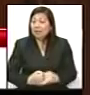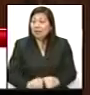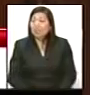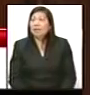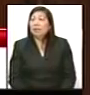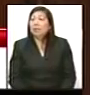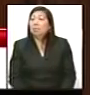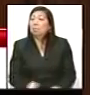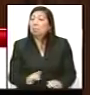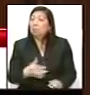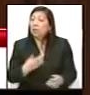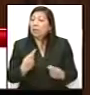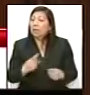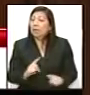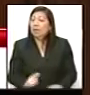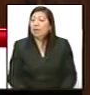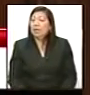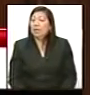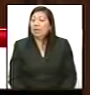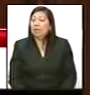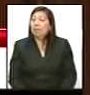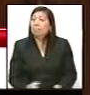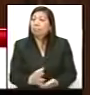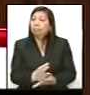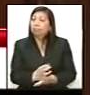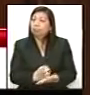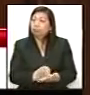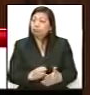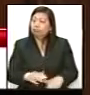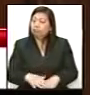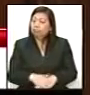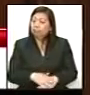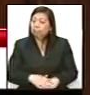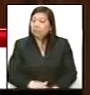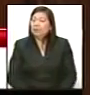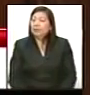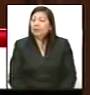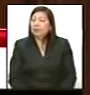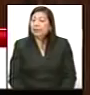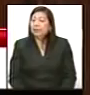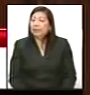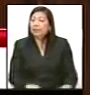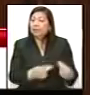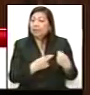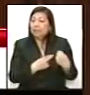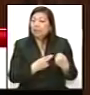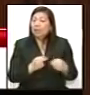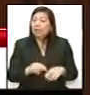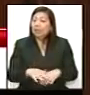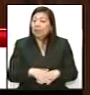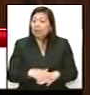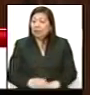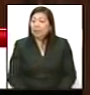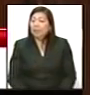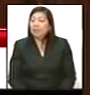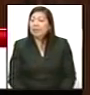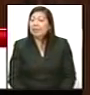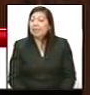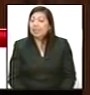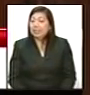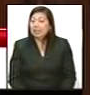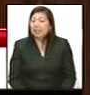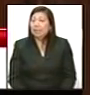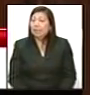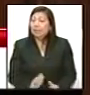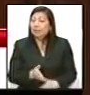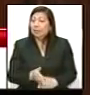puede permitir la reducción, la mitigación de responsabilidades administrativas, ¿no? Que